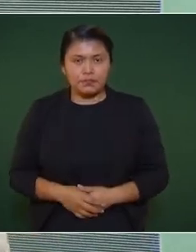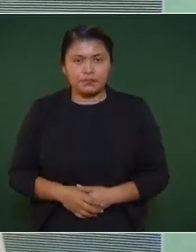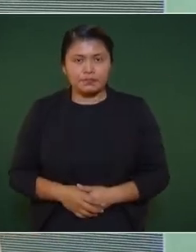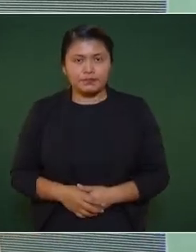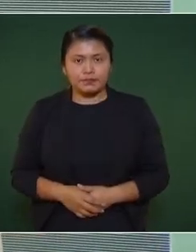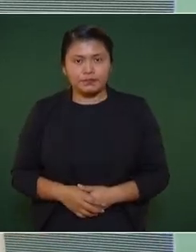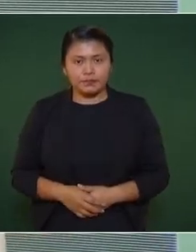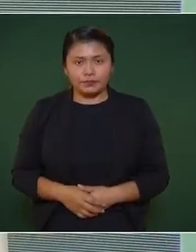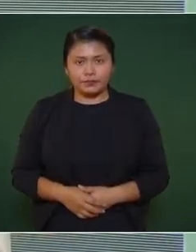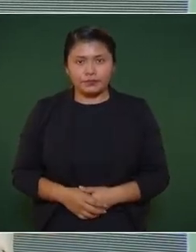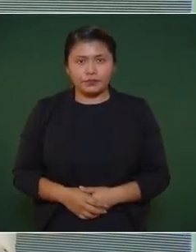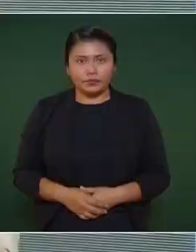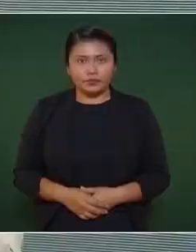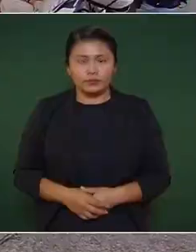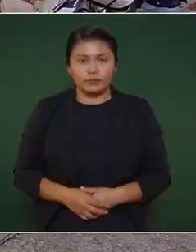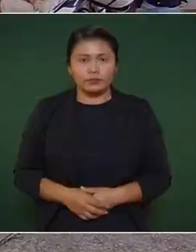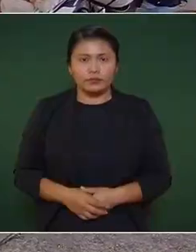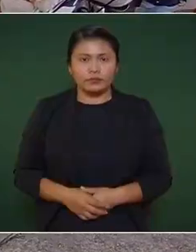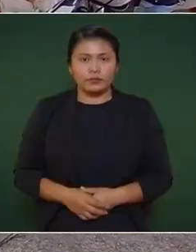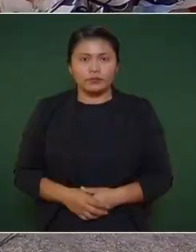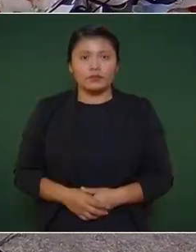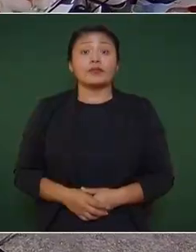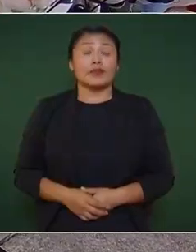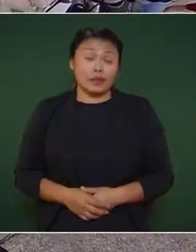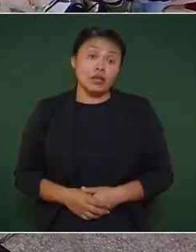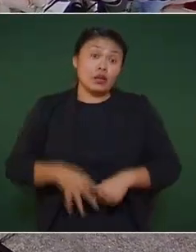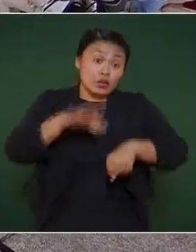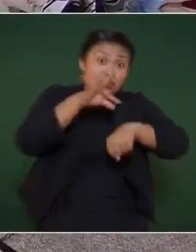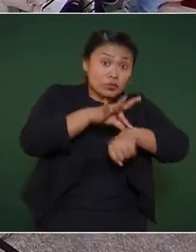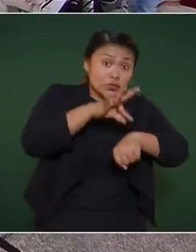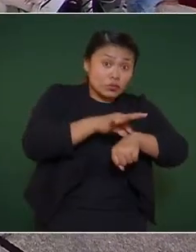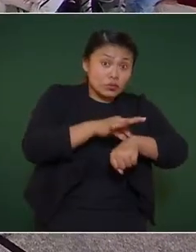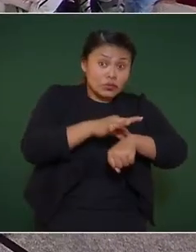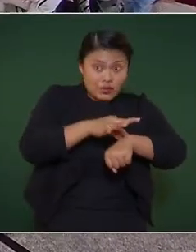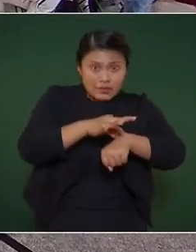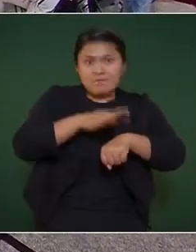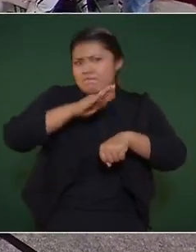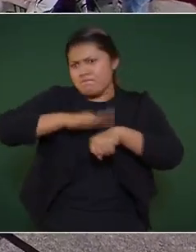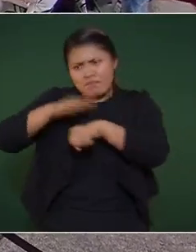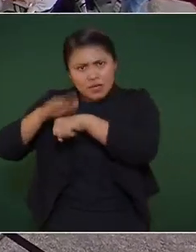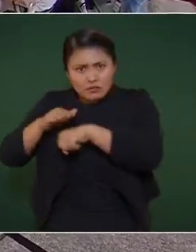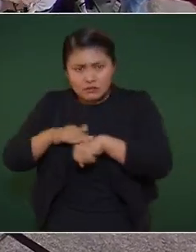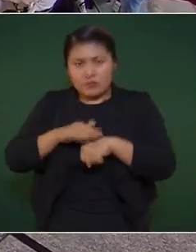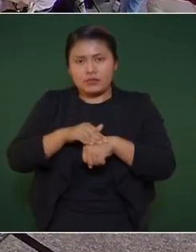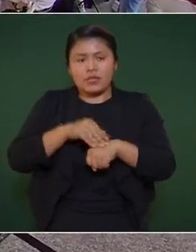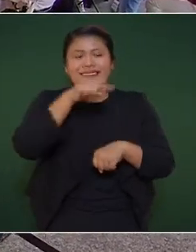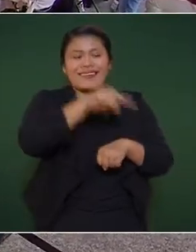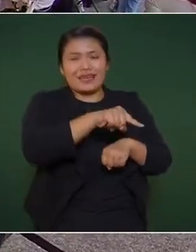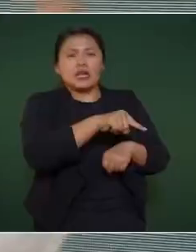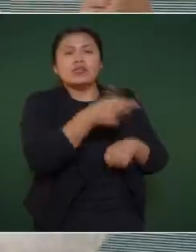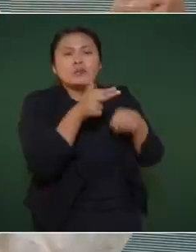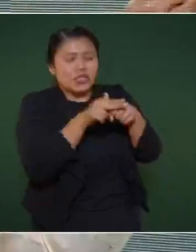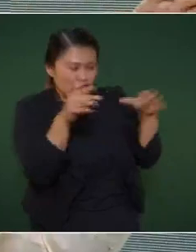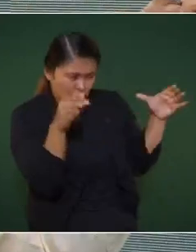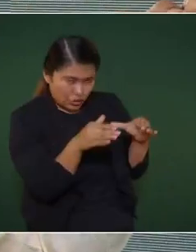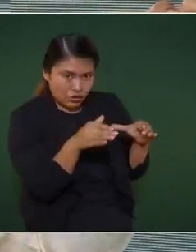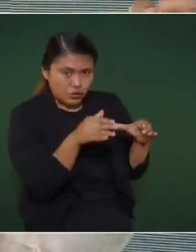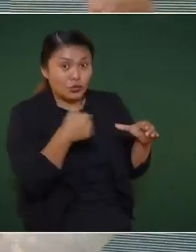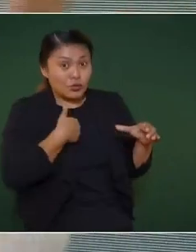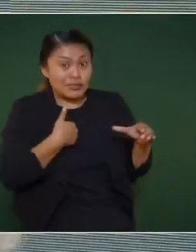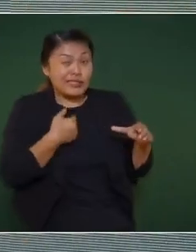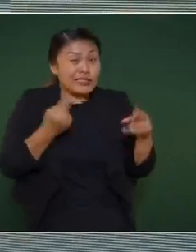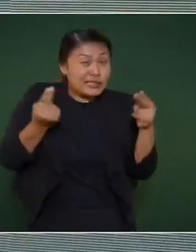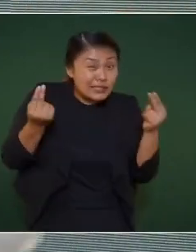el que no falten los médicos. Estamos hablando de los centros de salud. Queremos que haya